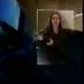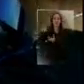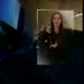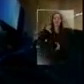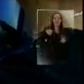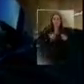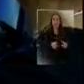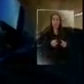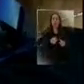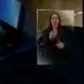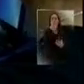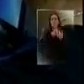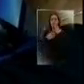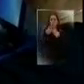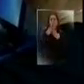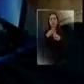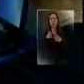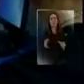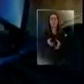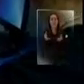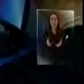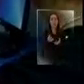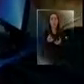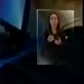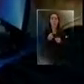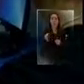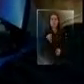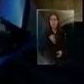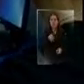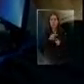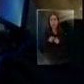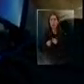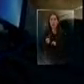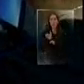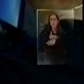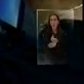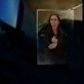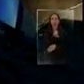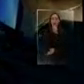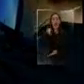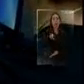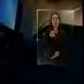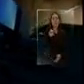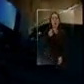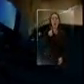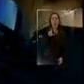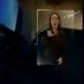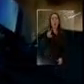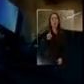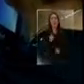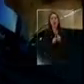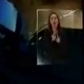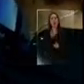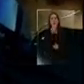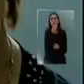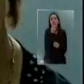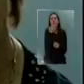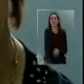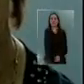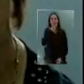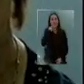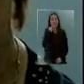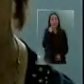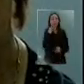cereales, frutas, verduras, legumbres, pescado, aceite de oliva, algunos frutos secos de vez en